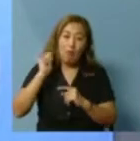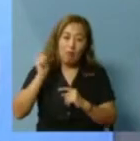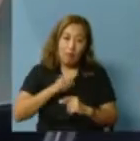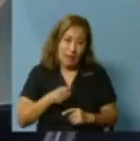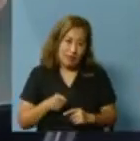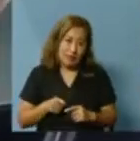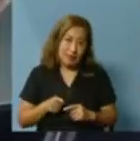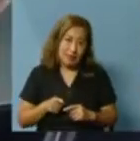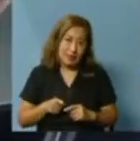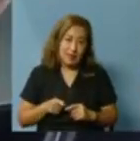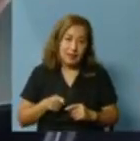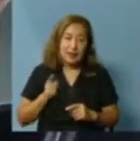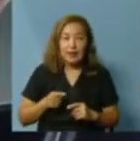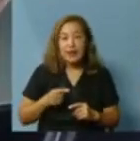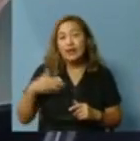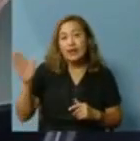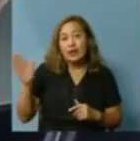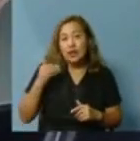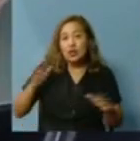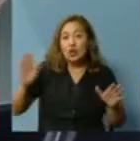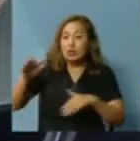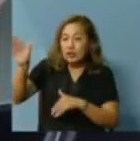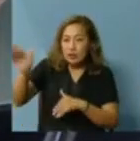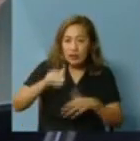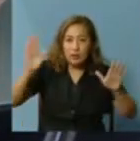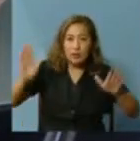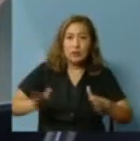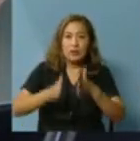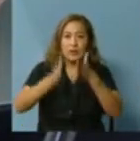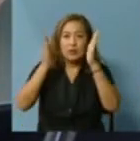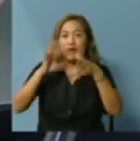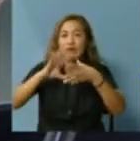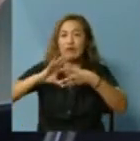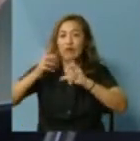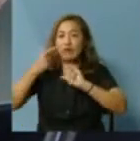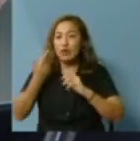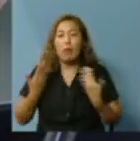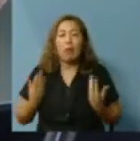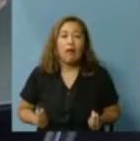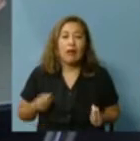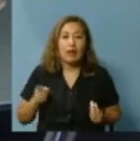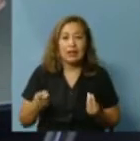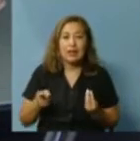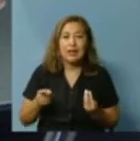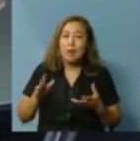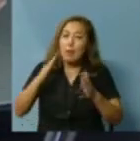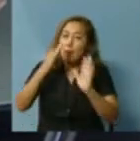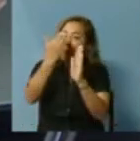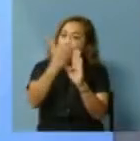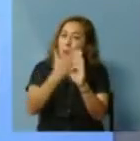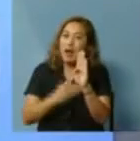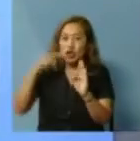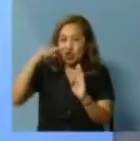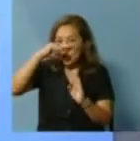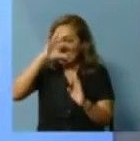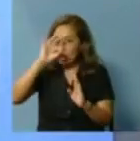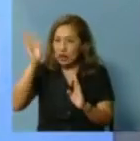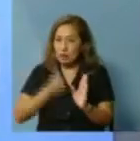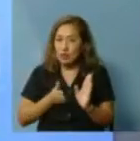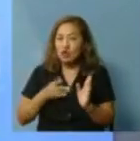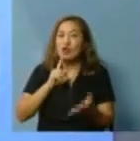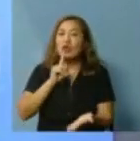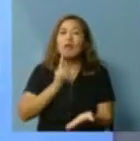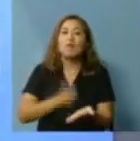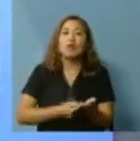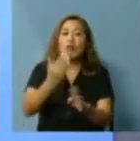está trayendo un nuevo horno una nueva estructura que le va a significar reducir en un 70 por ciento del